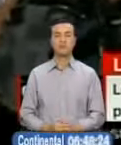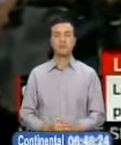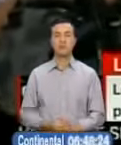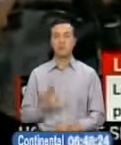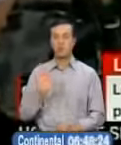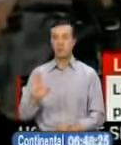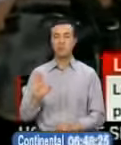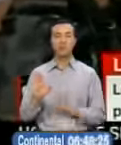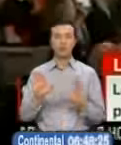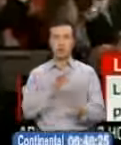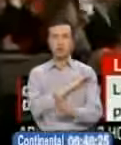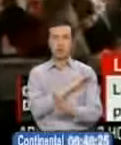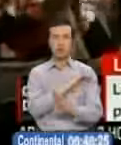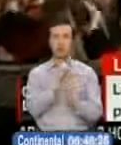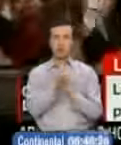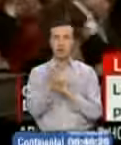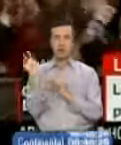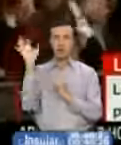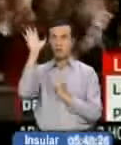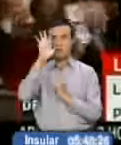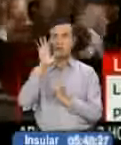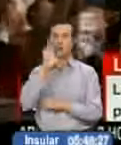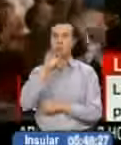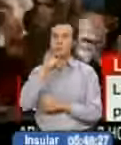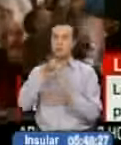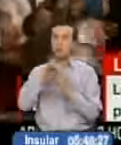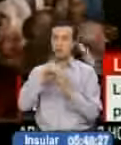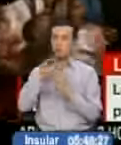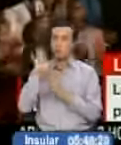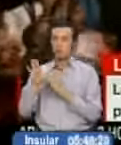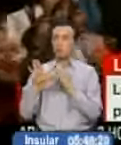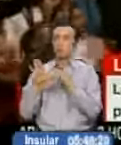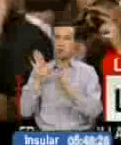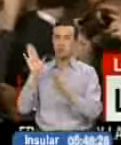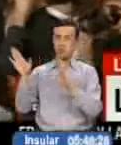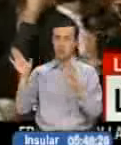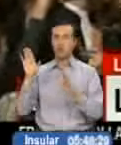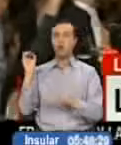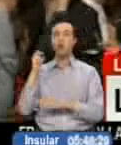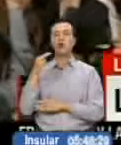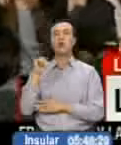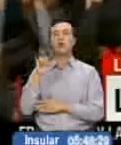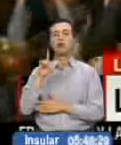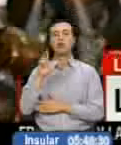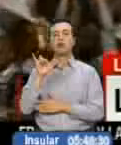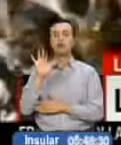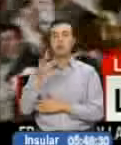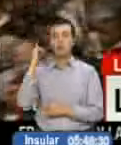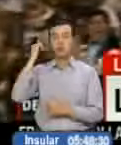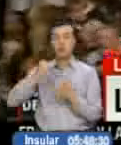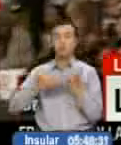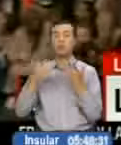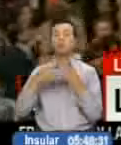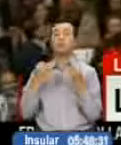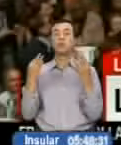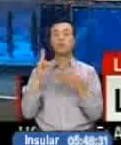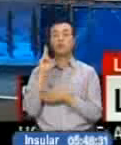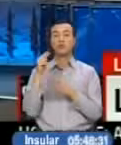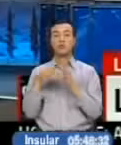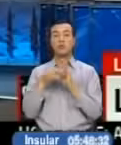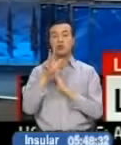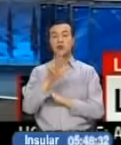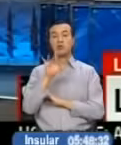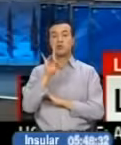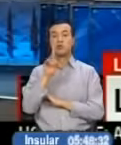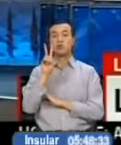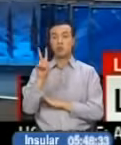1-1, los diferentes delegados de cada estado dieron su voto tanto por el senador Bernie Sanders como por Hillary Clinton, quien al final alcanzó los